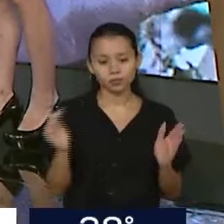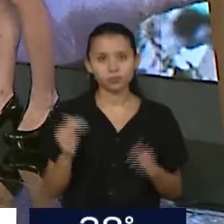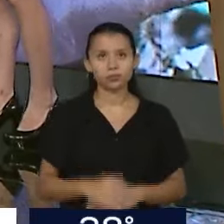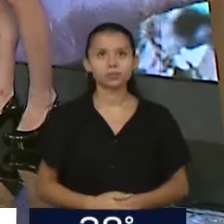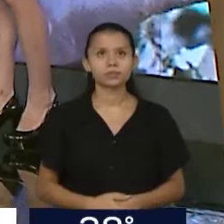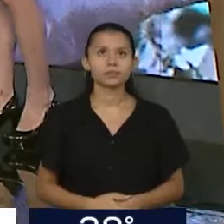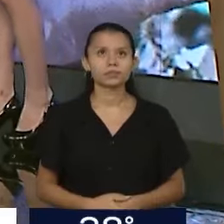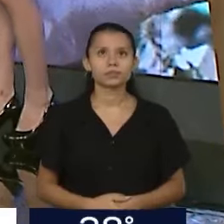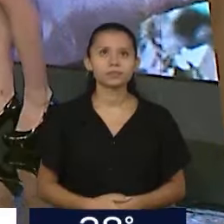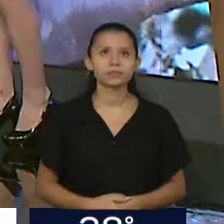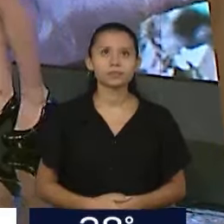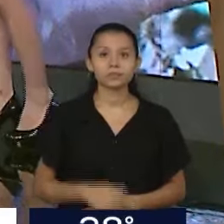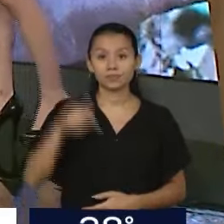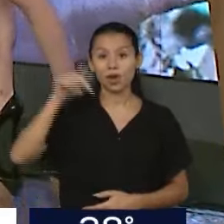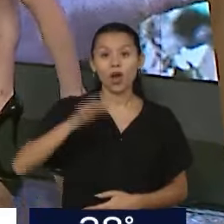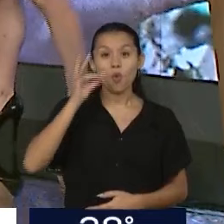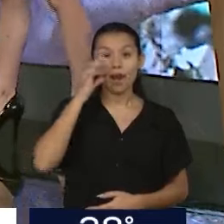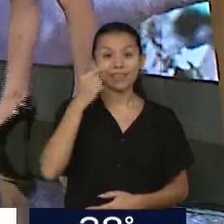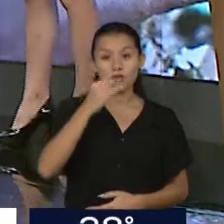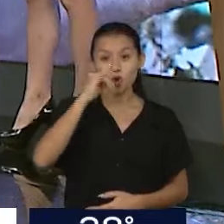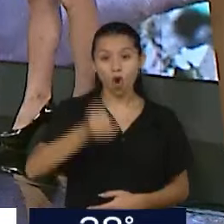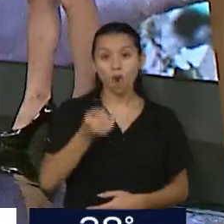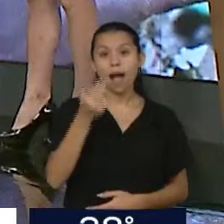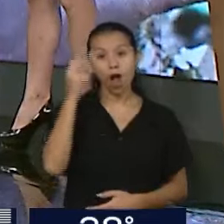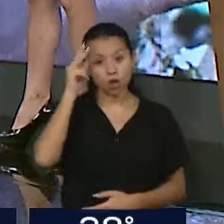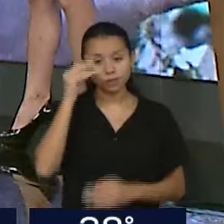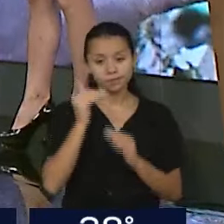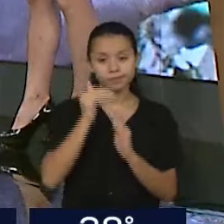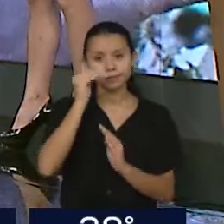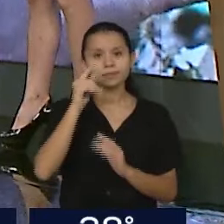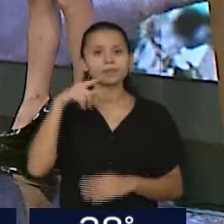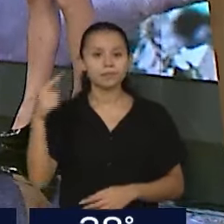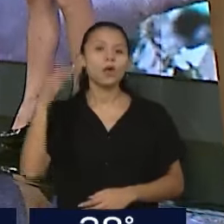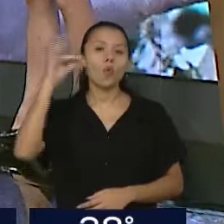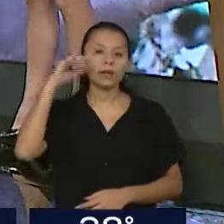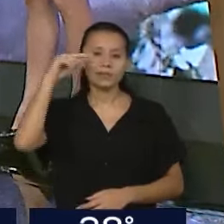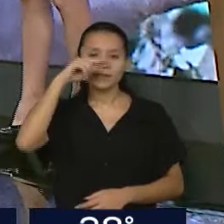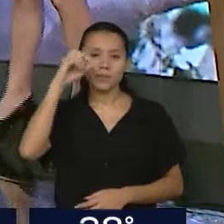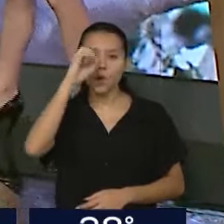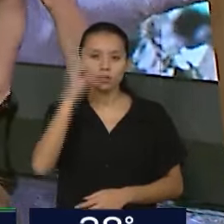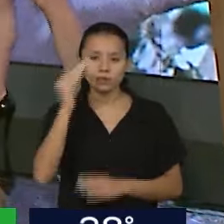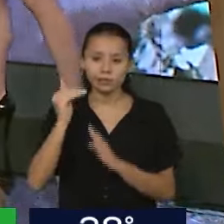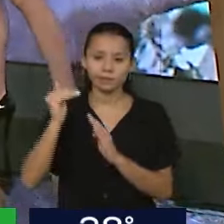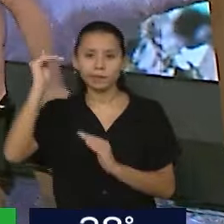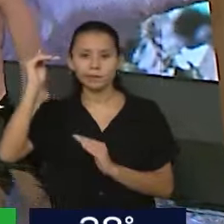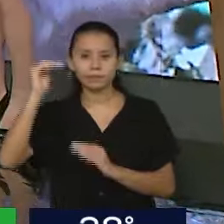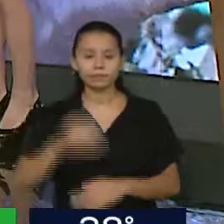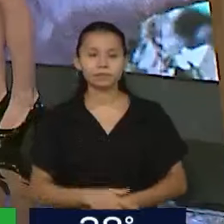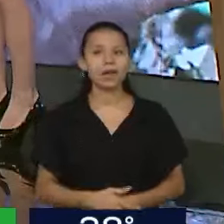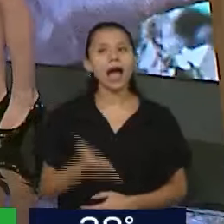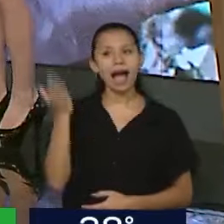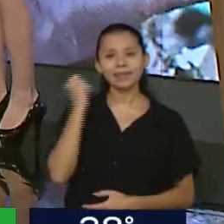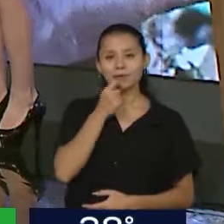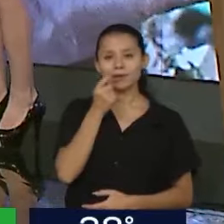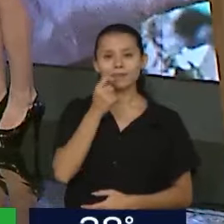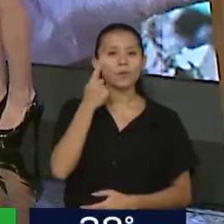estaba la pobreza, subió a 41,8 y ahora subió a 47%. Lo mismo con la indigencia, estaba en